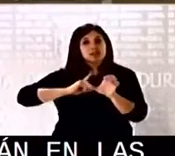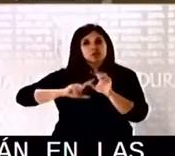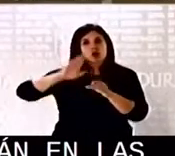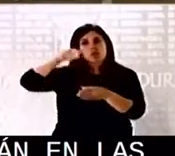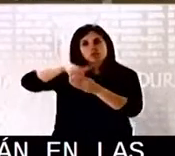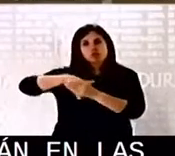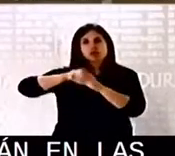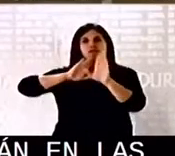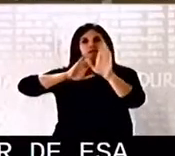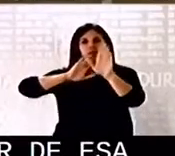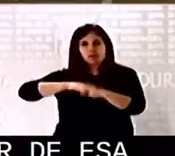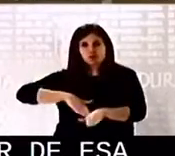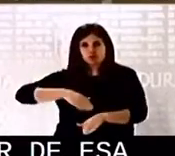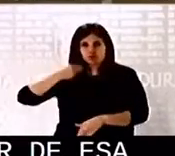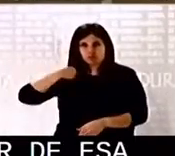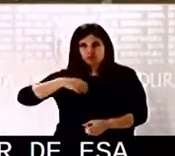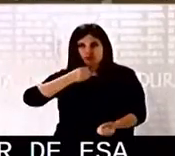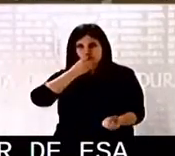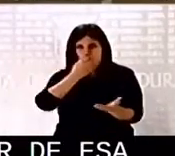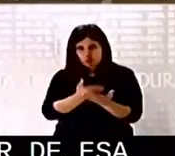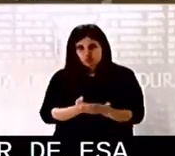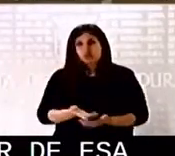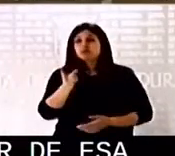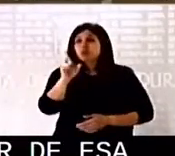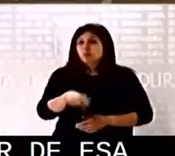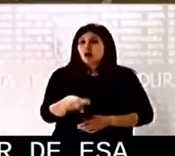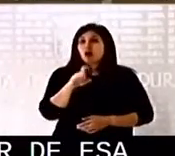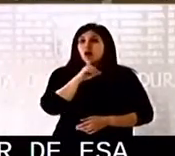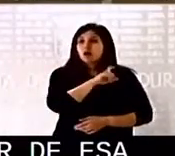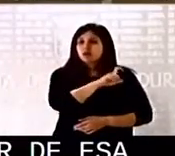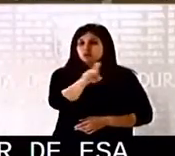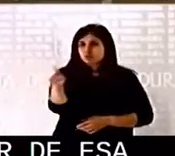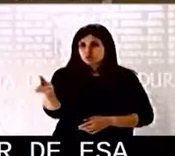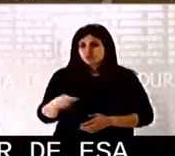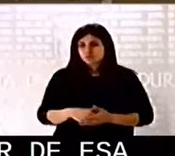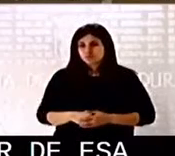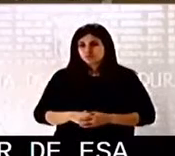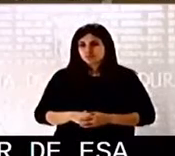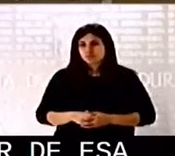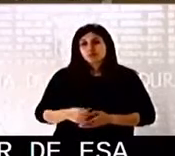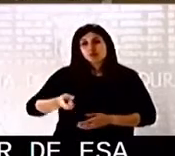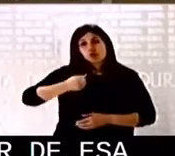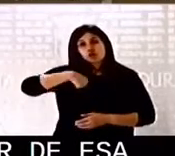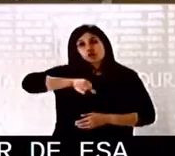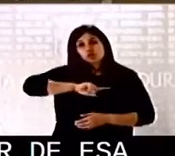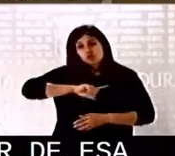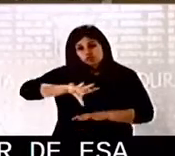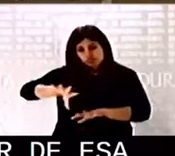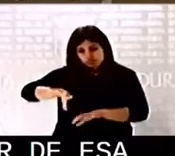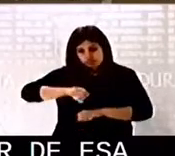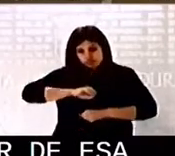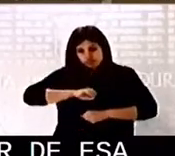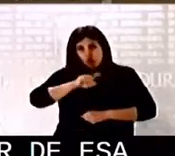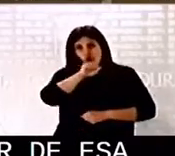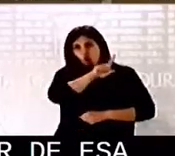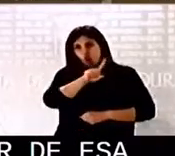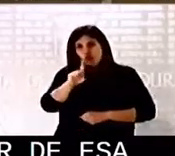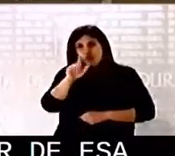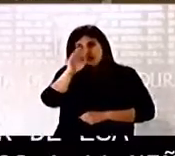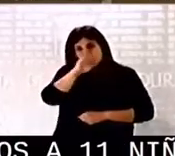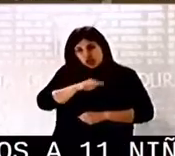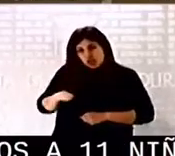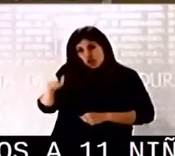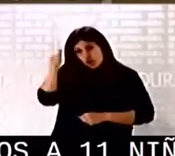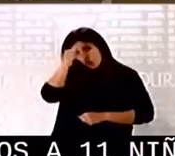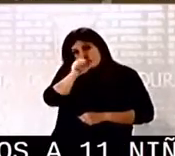de esa propuesta y ya les anuncio que acogeremos a 11 niños o niñas